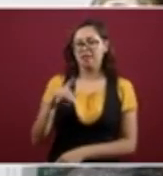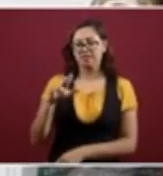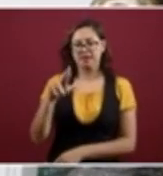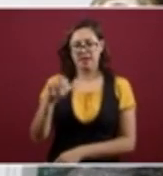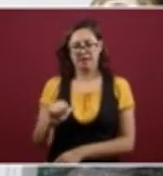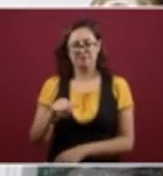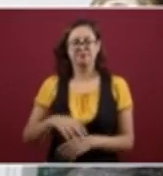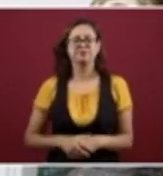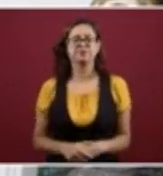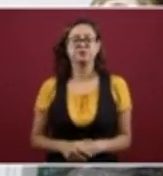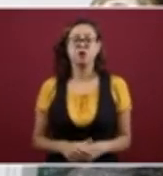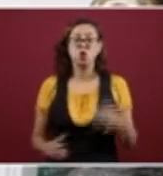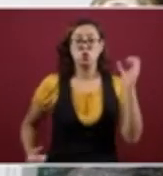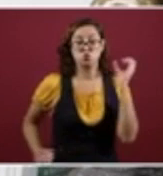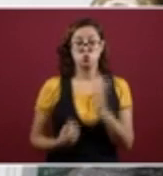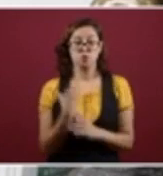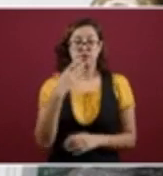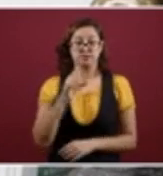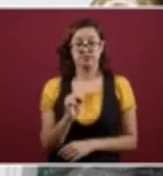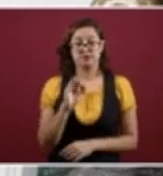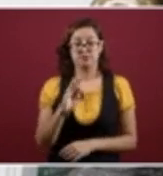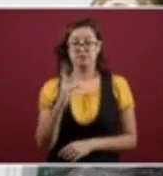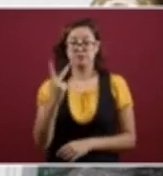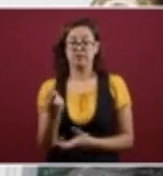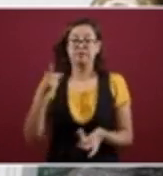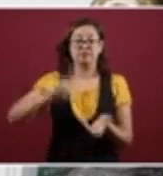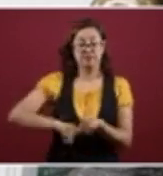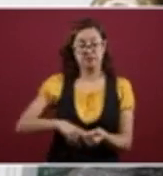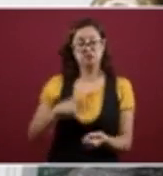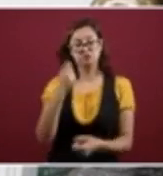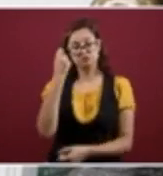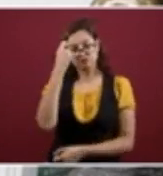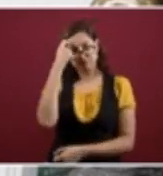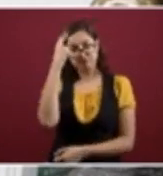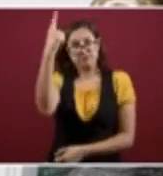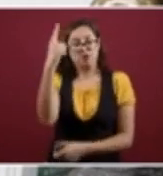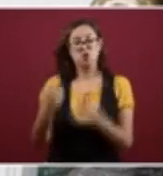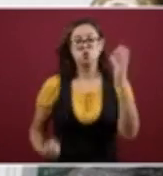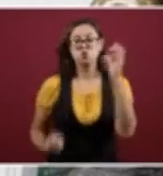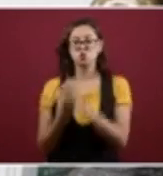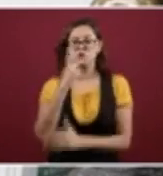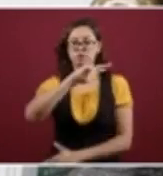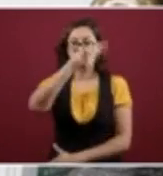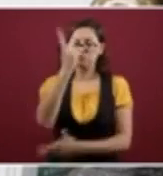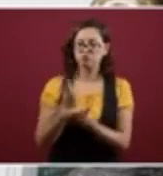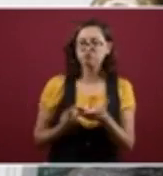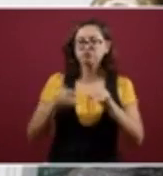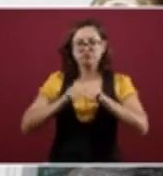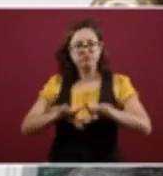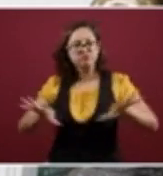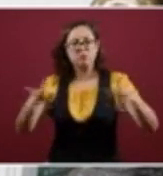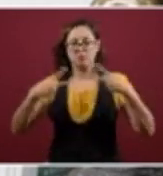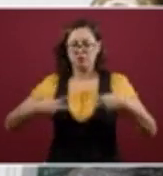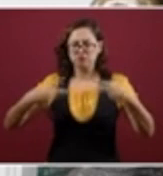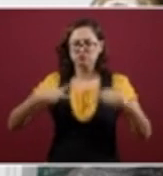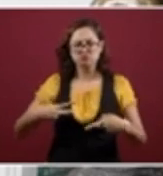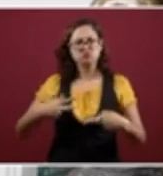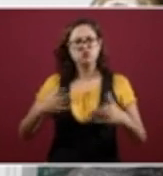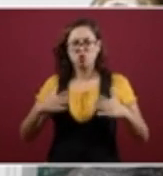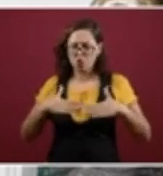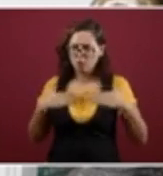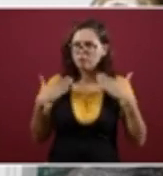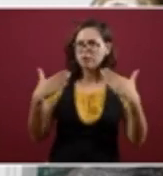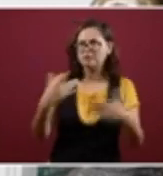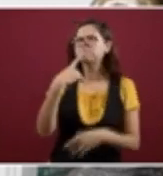nueva Secretaría de la Función Pública hoy cuenta con un programa que permite que florezca la cultura de la denuncia. Esta es muy diferente